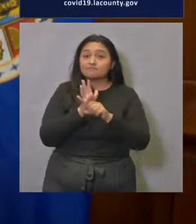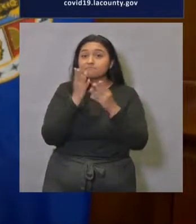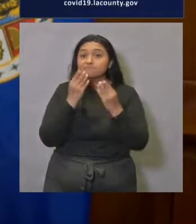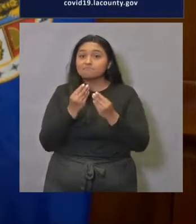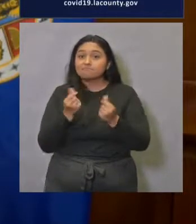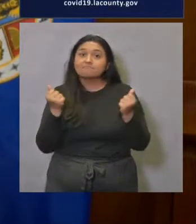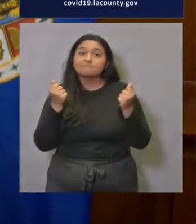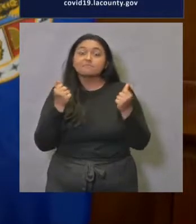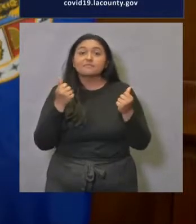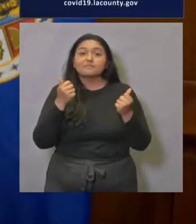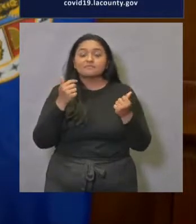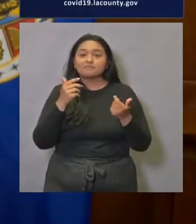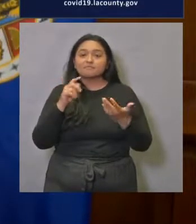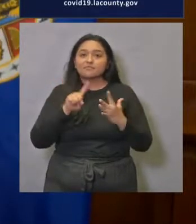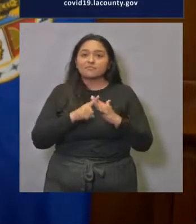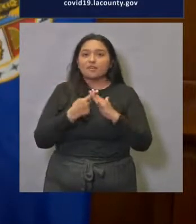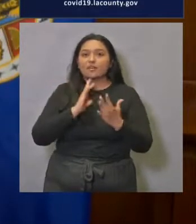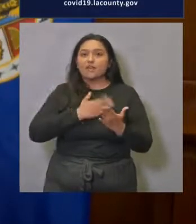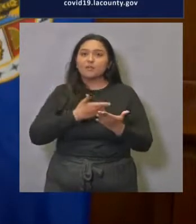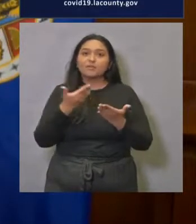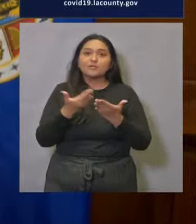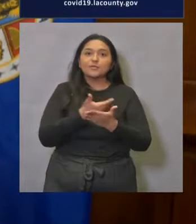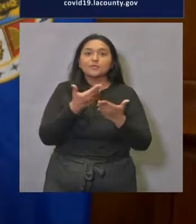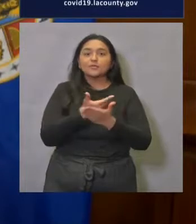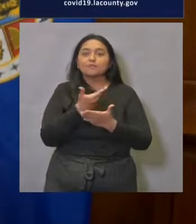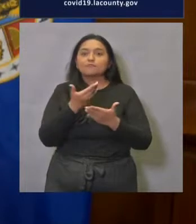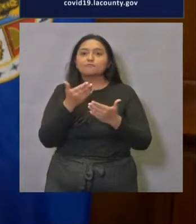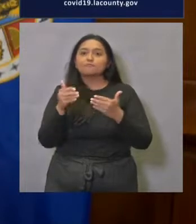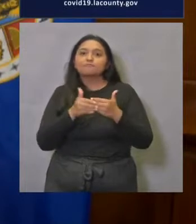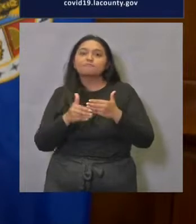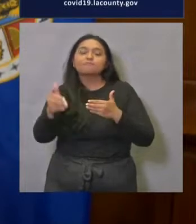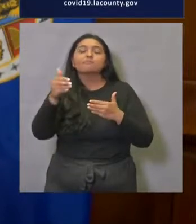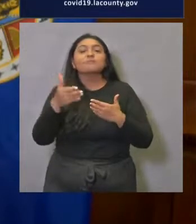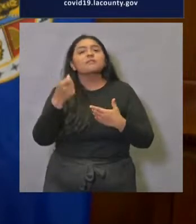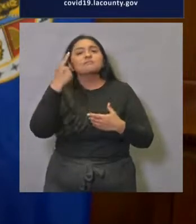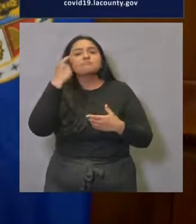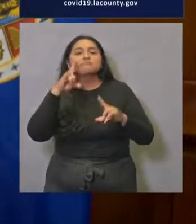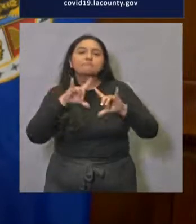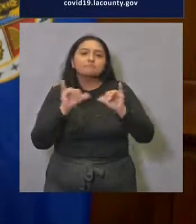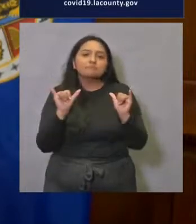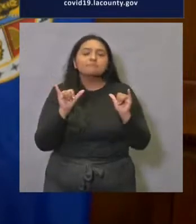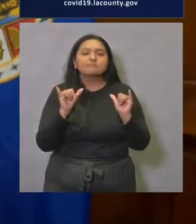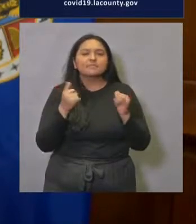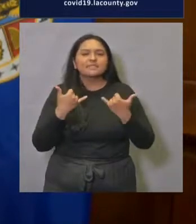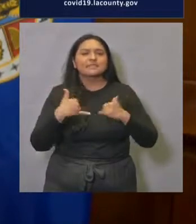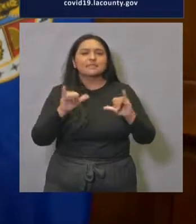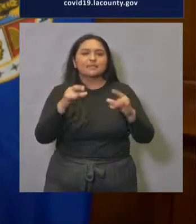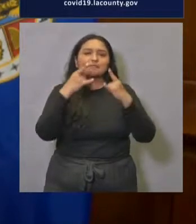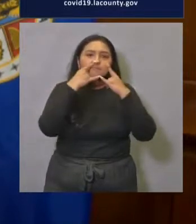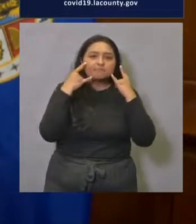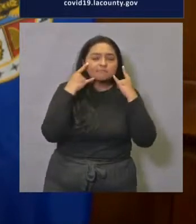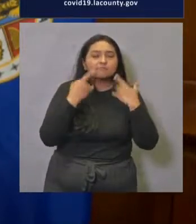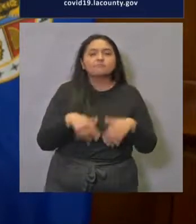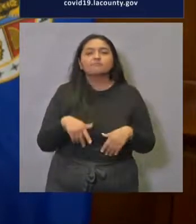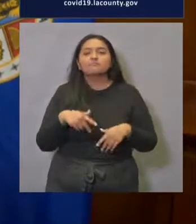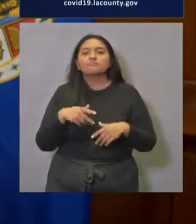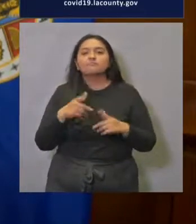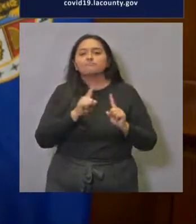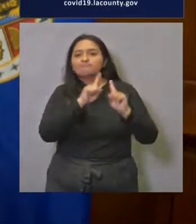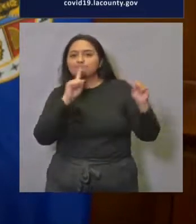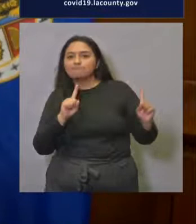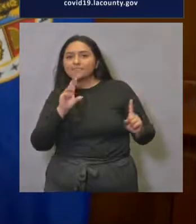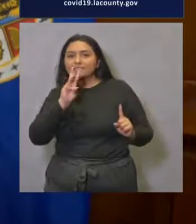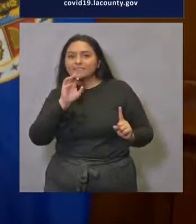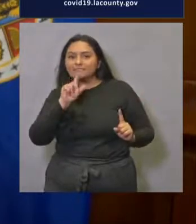seguimos usando nuestras máscaras, lavando nuestras manos y manteniendo la distancia física de 6